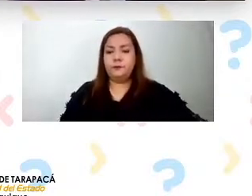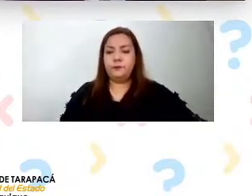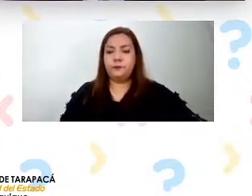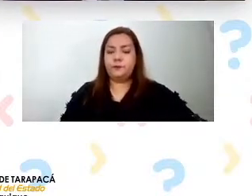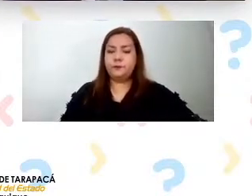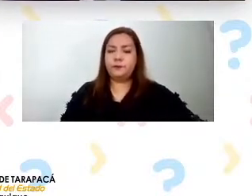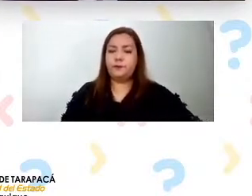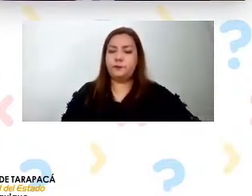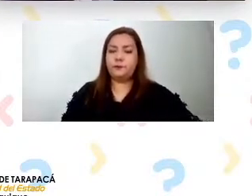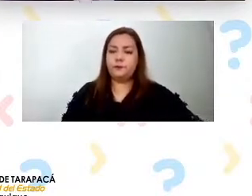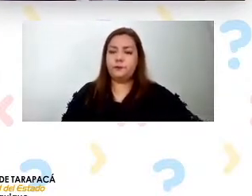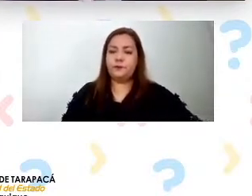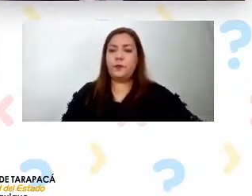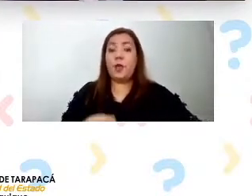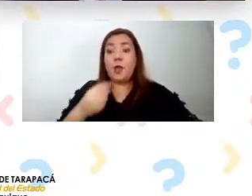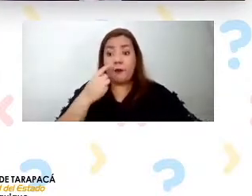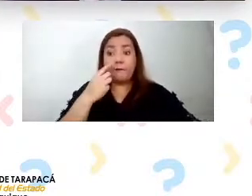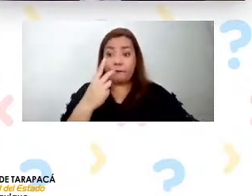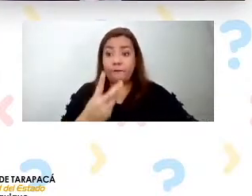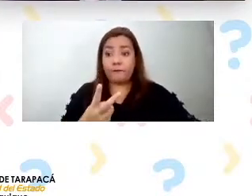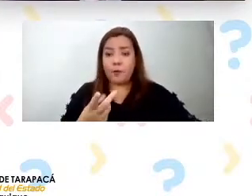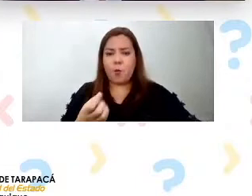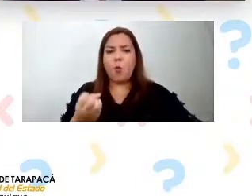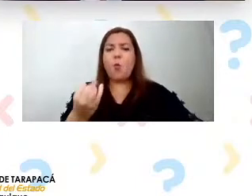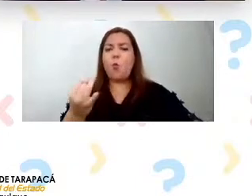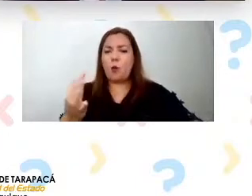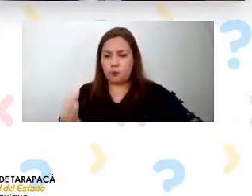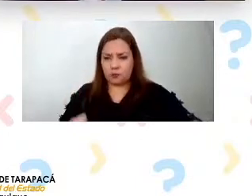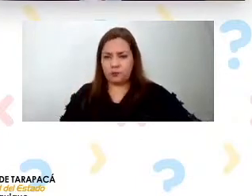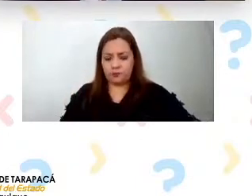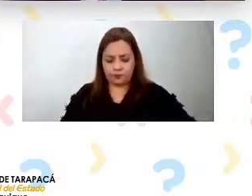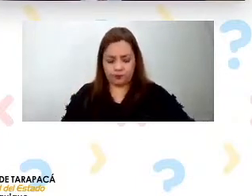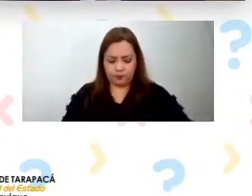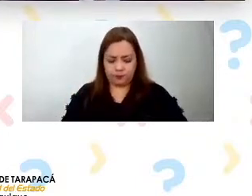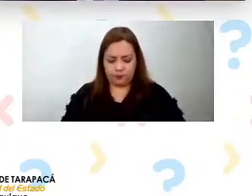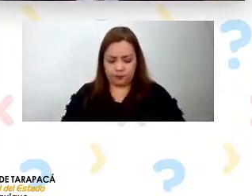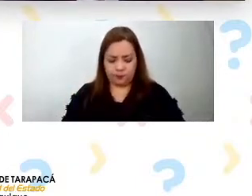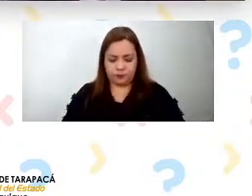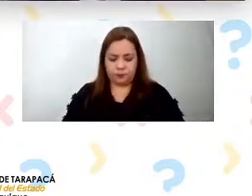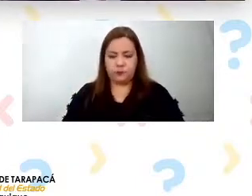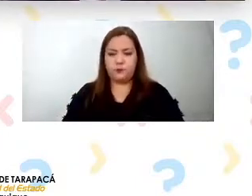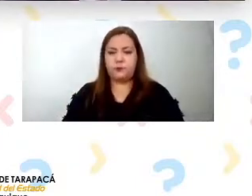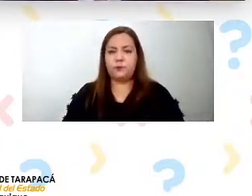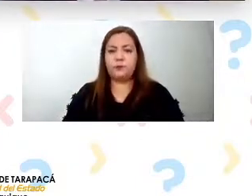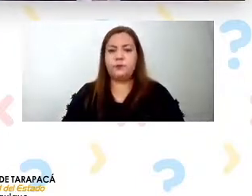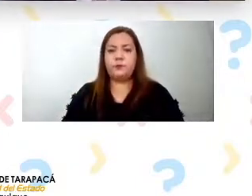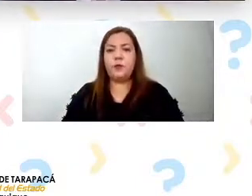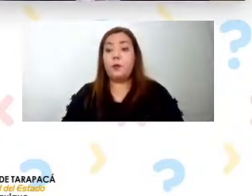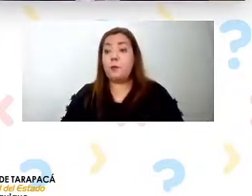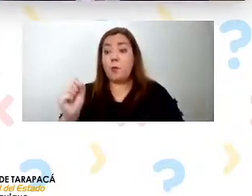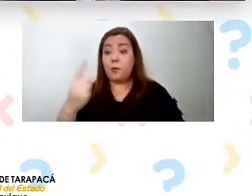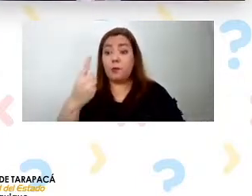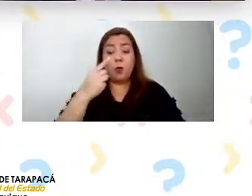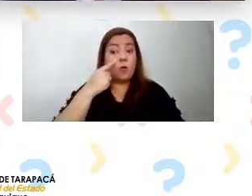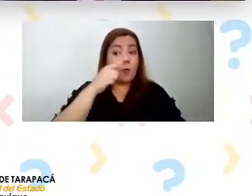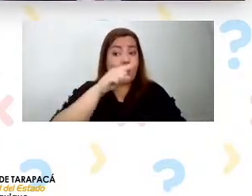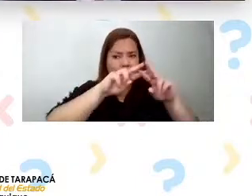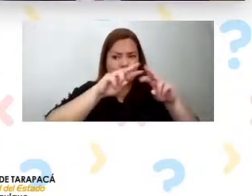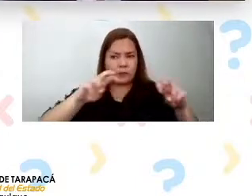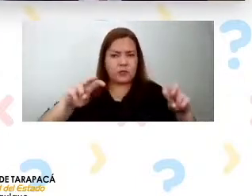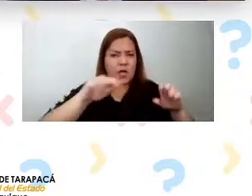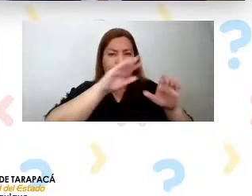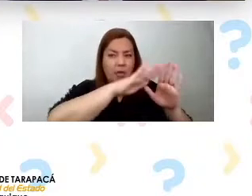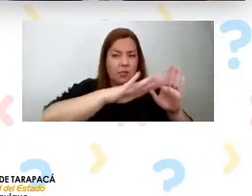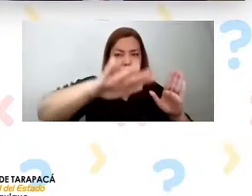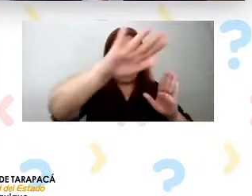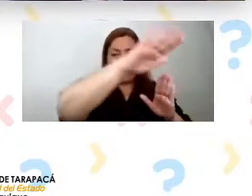Veamos la cantidad. Vamos a comenzar primeramente con el altiplano. Vamos a ir revisando los conceptos de cantidad de